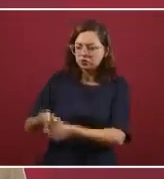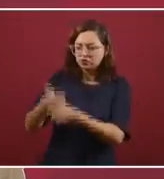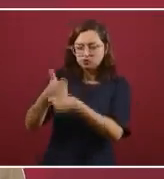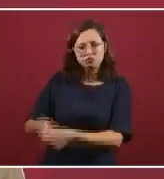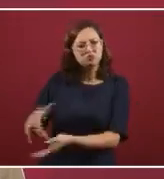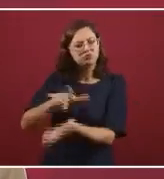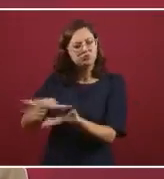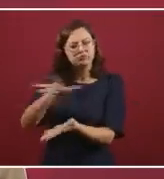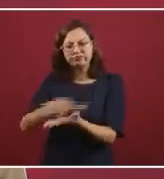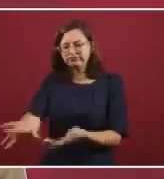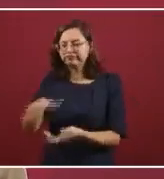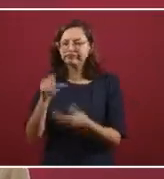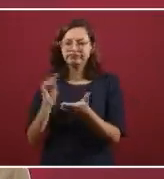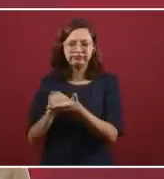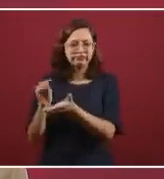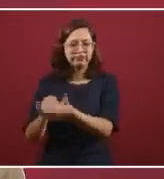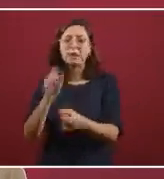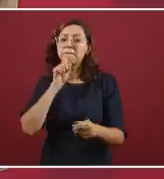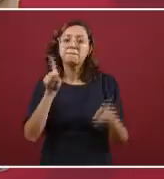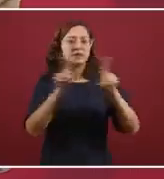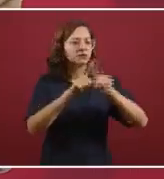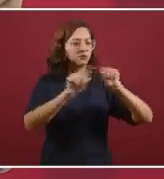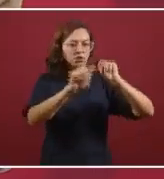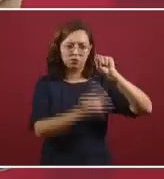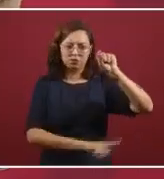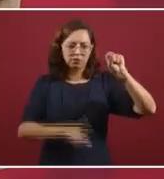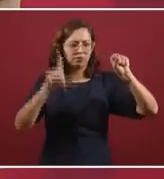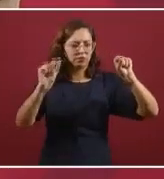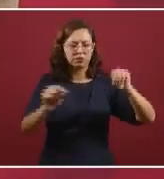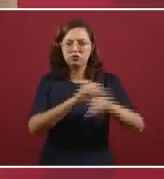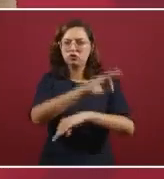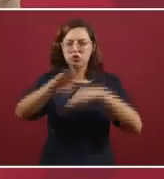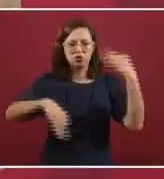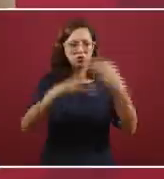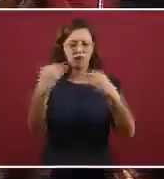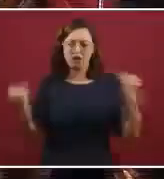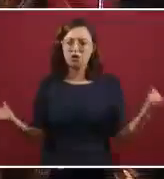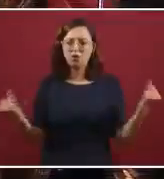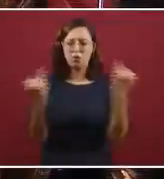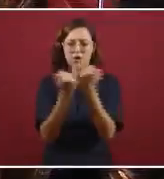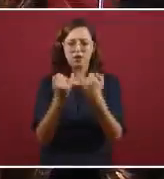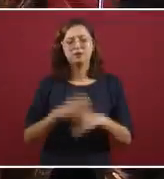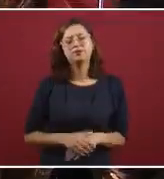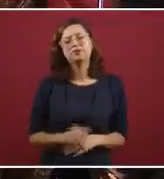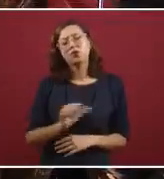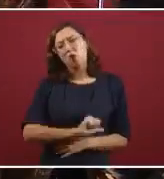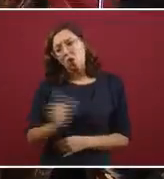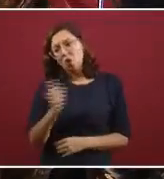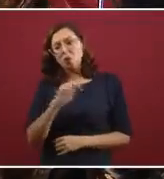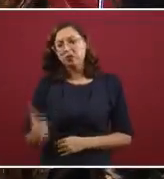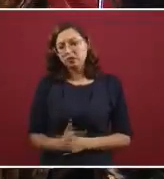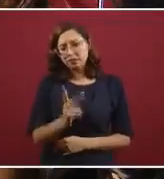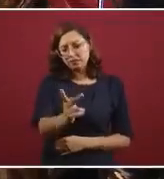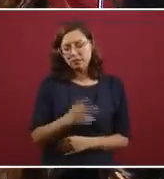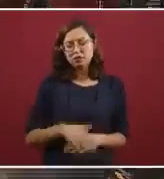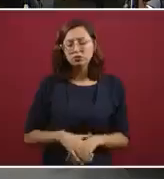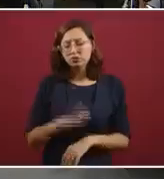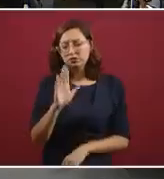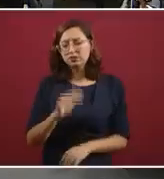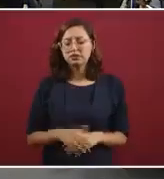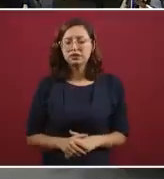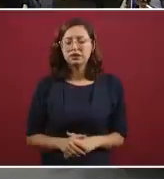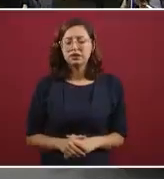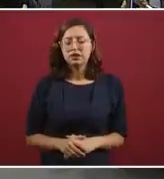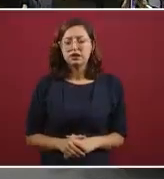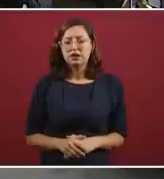forzada en el país, independientemente de la investigación del caso de Ayotzinapa. Gracias. Y una pregunta más, no está